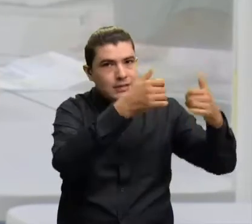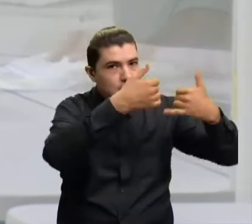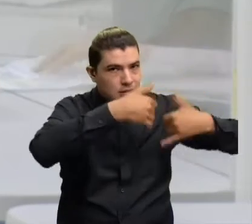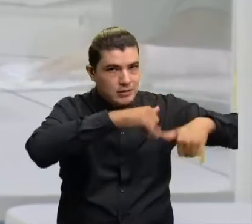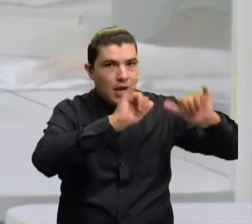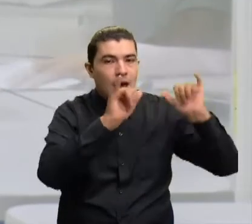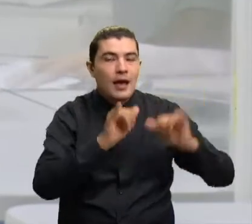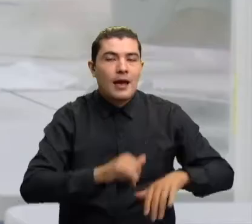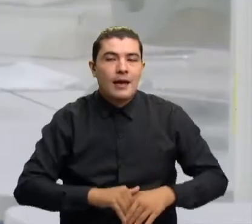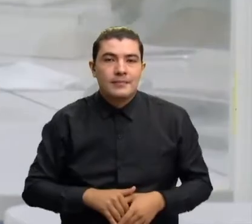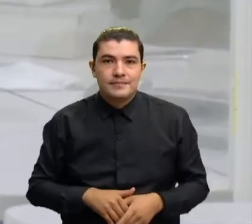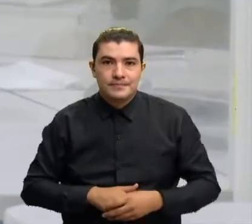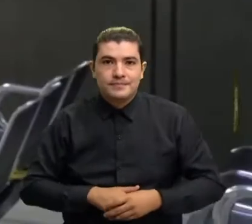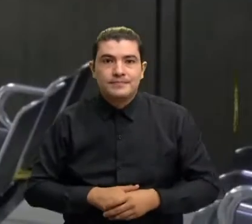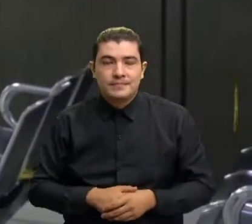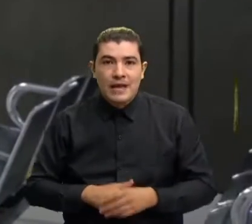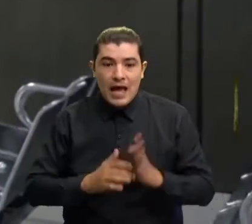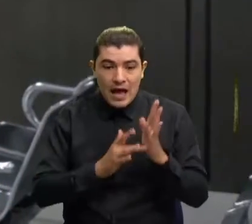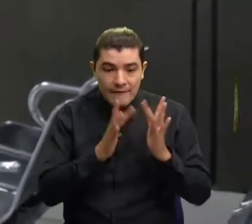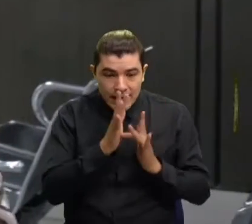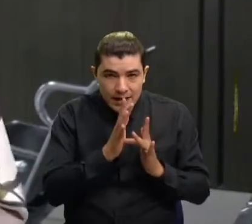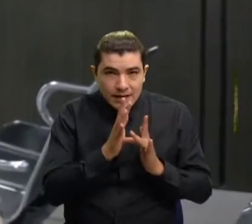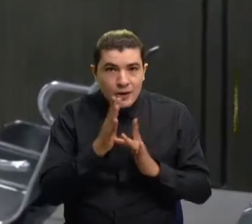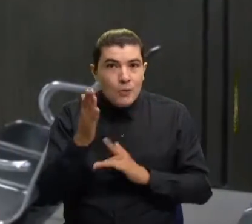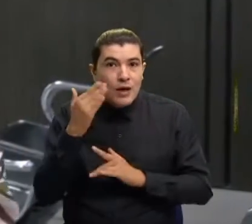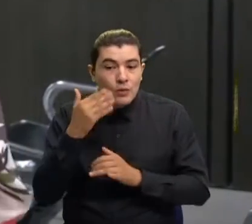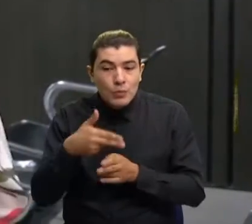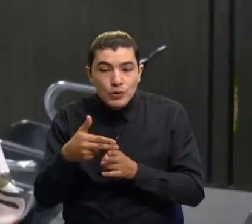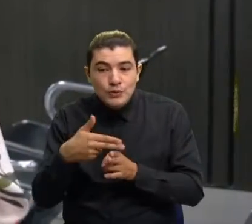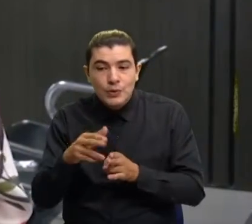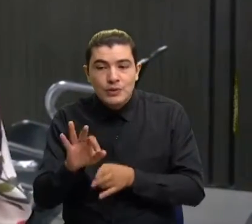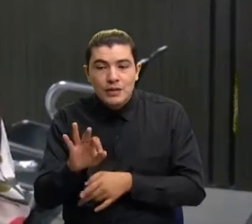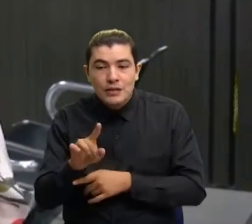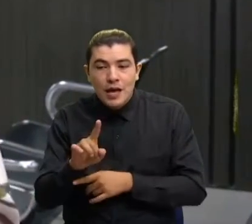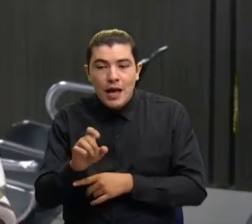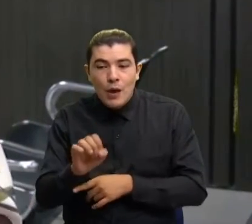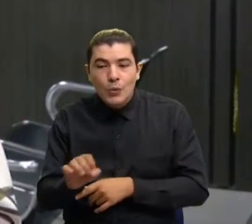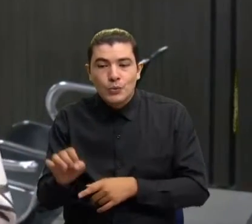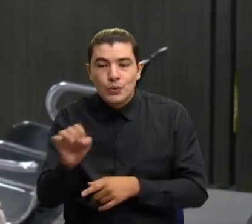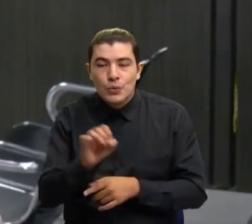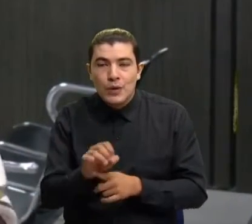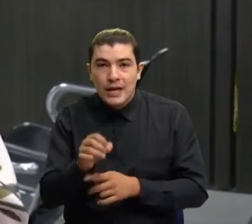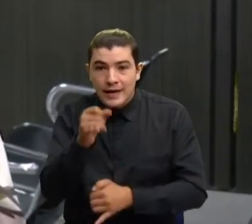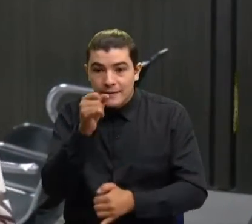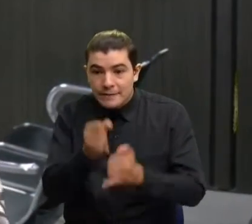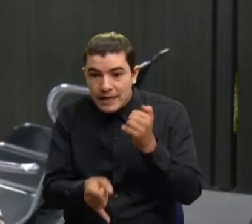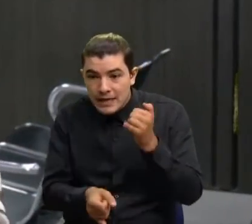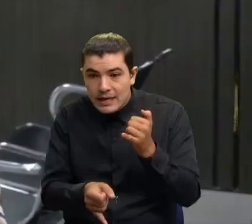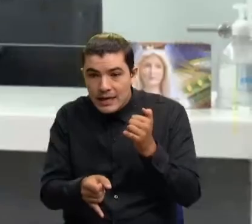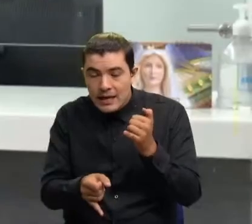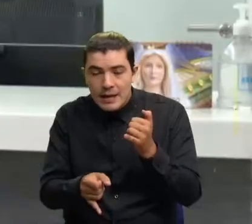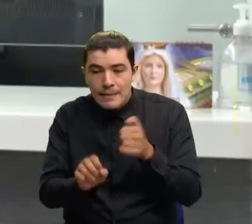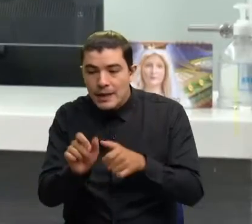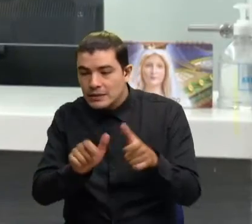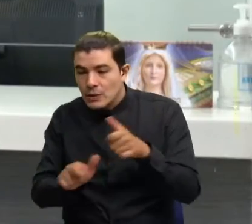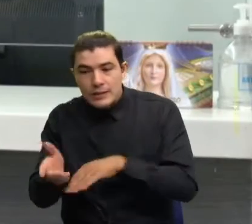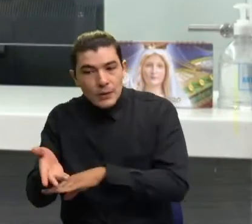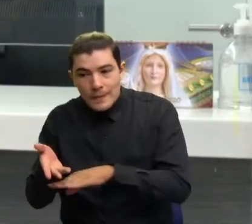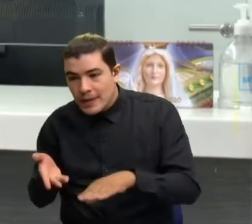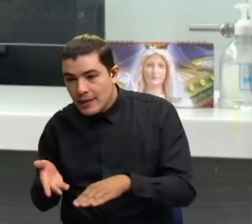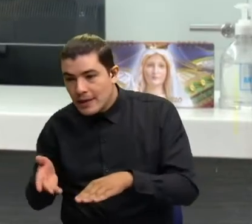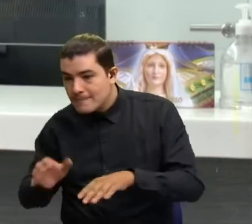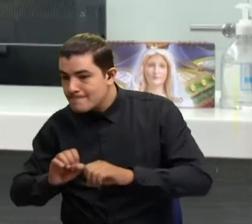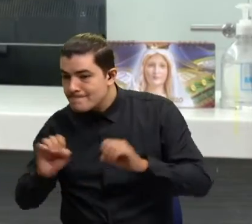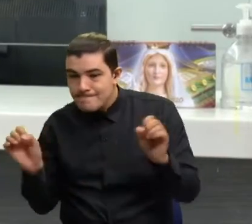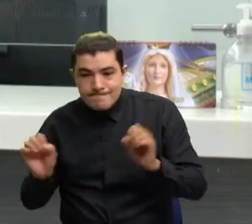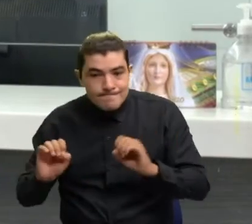de Santander. El plazo son de 6 meses, es decir, las personas que tramitaron el pasaporte en el mes de abril, ya en octubre,